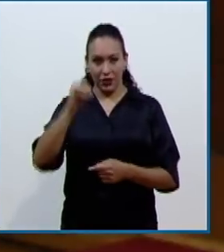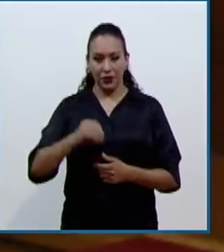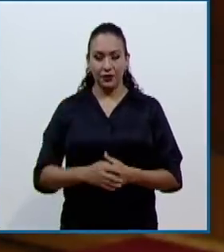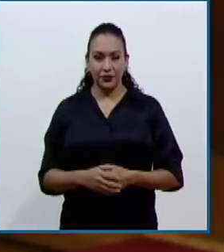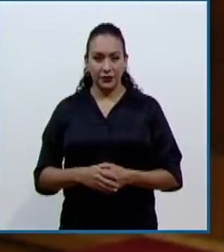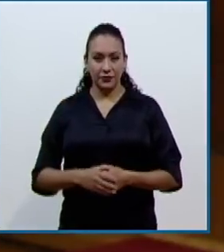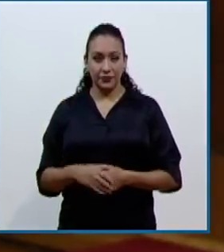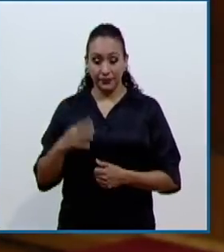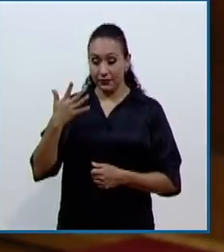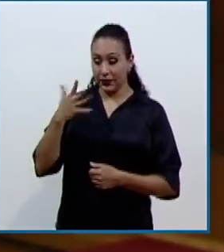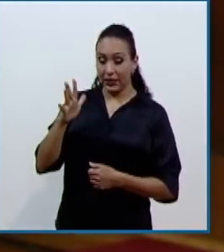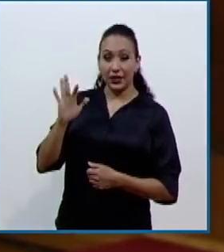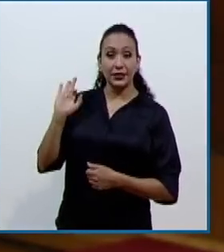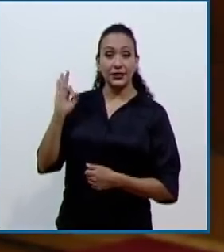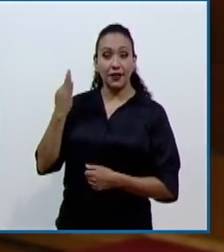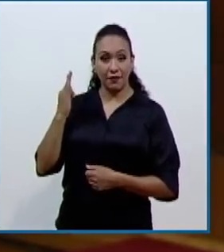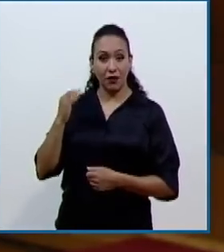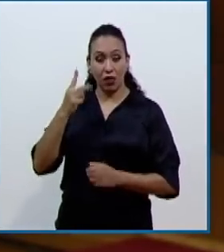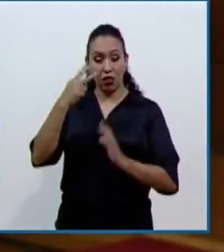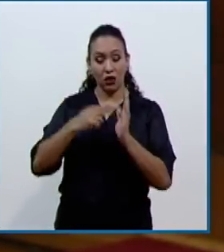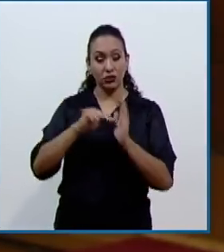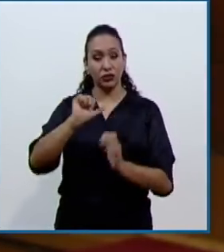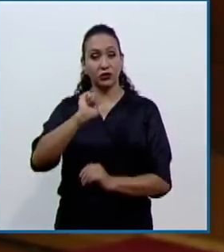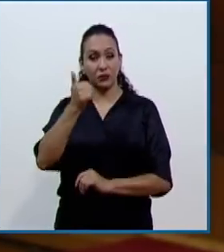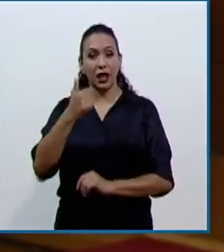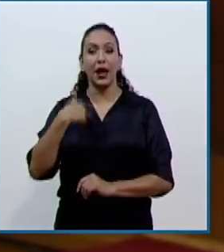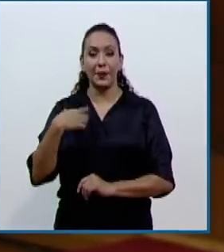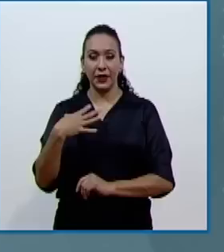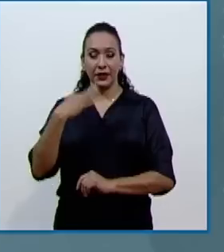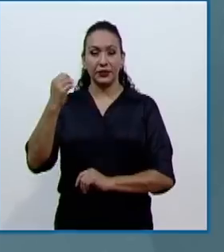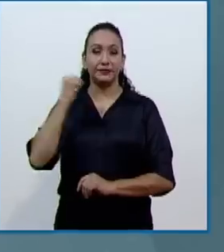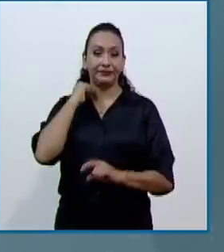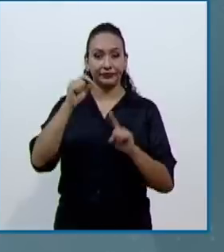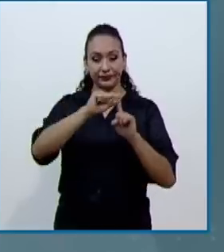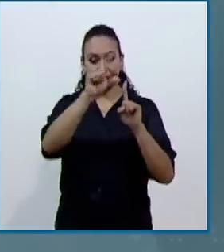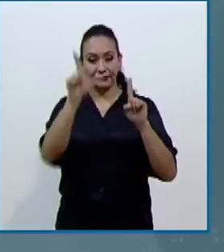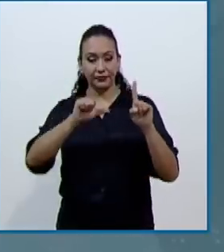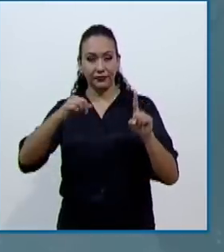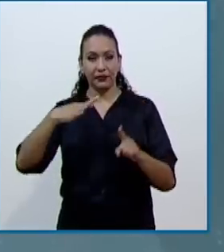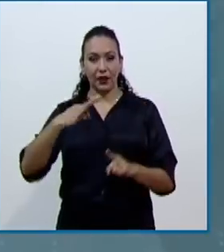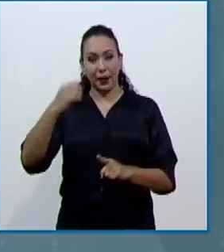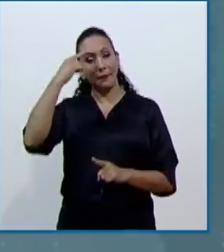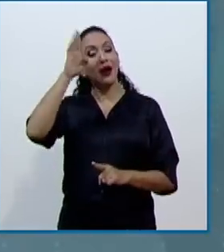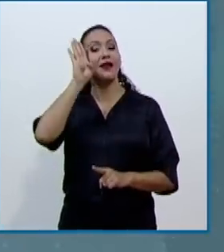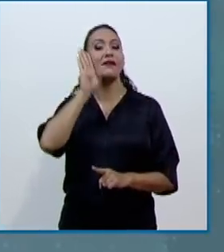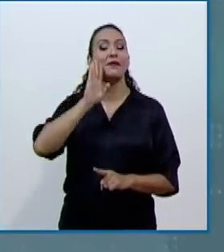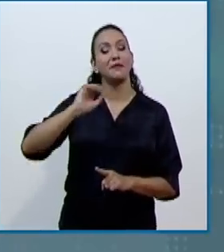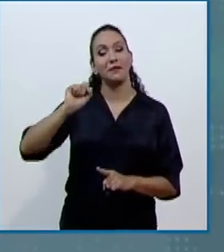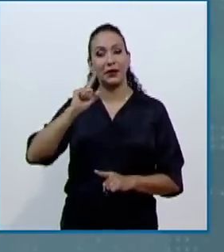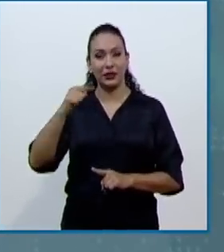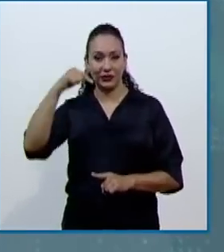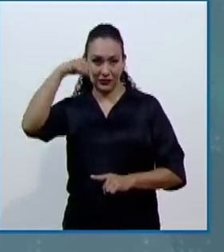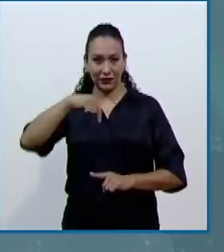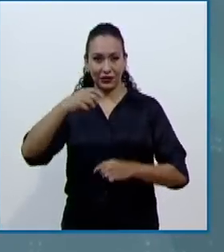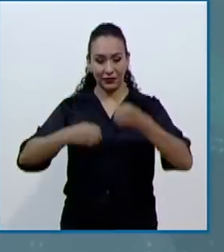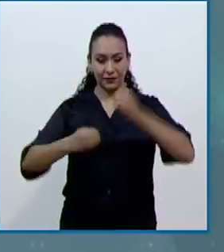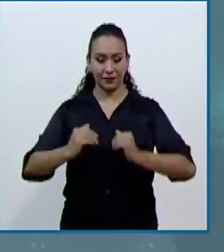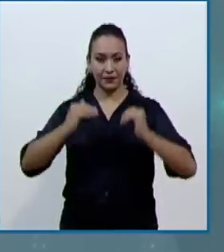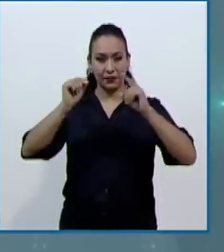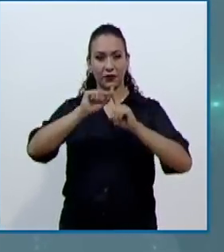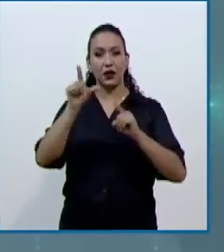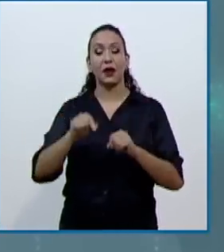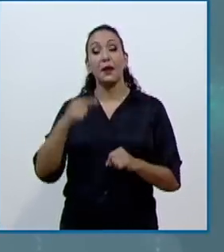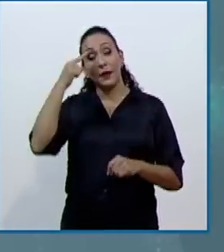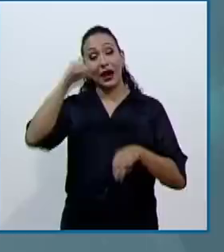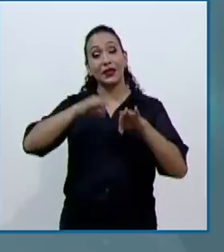10 de febrero de 2011 fui designado por el Senado de la República como ministro del máximo tribunal de nuestro país por un plazo de